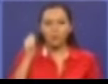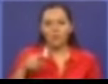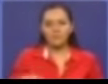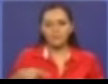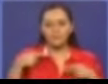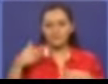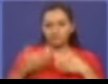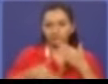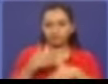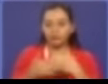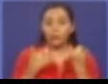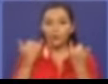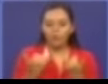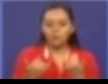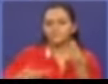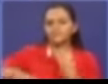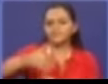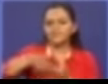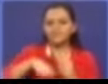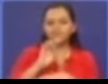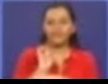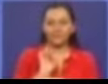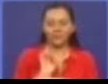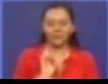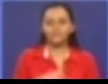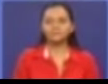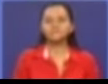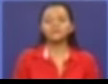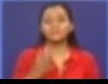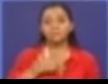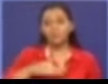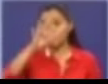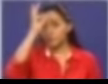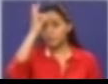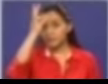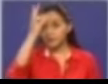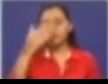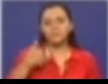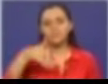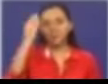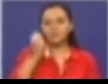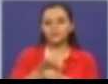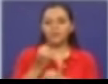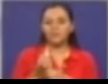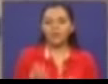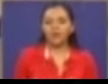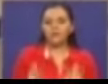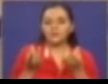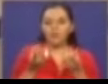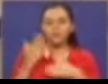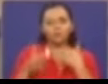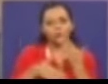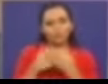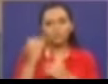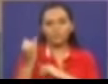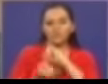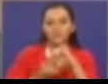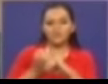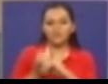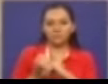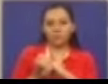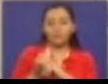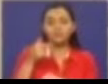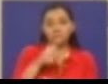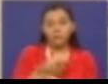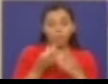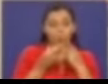vivir por el que ahora transita el Ecuador. Nuestros hospitales operan bajo estándares de calidad internacionales porque